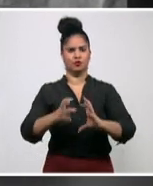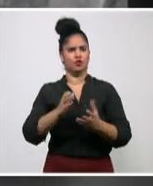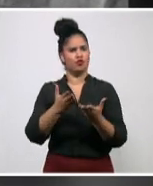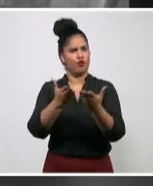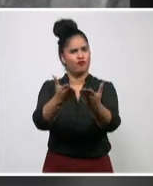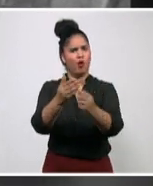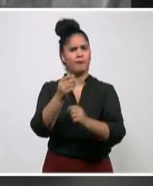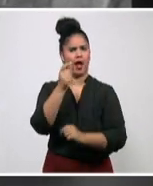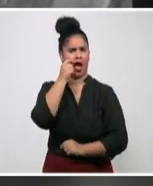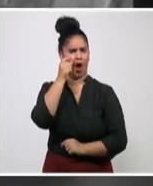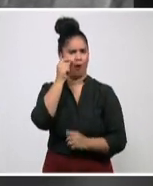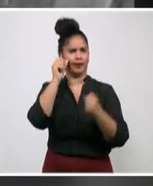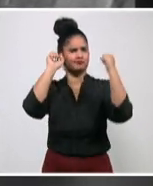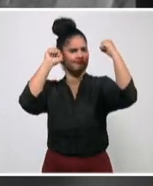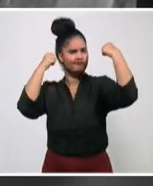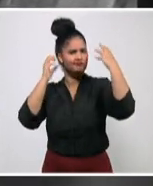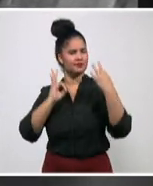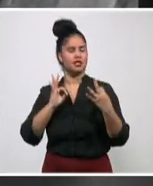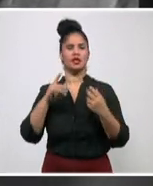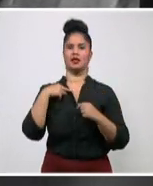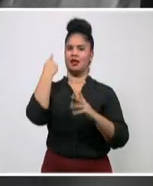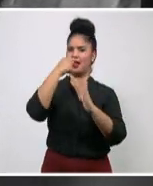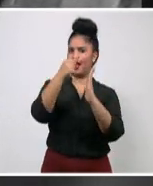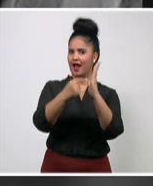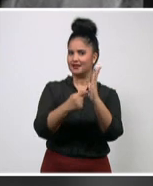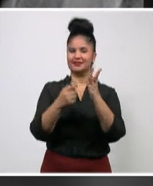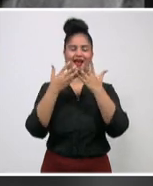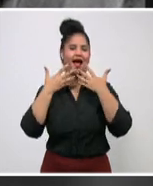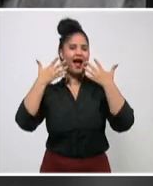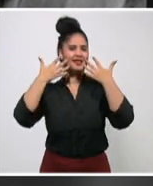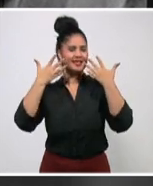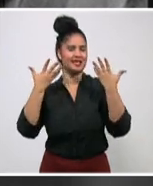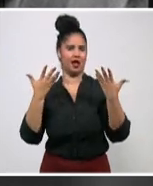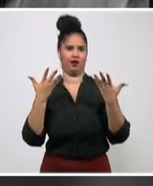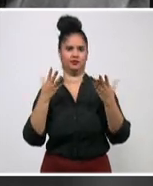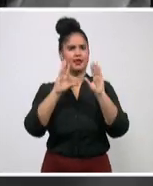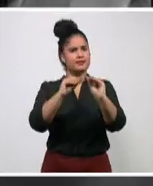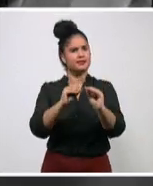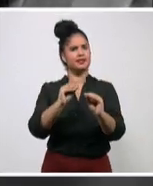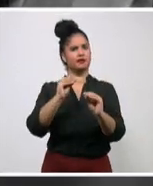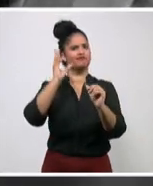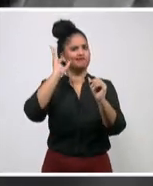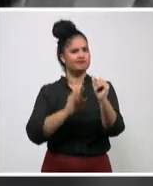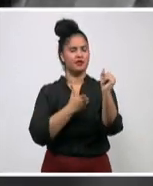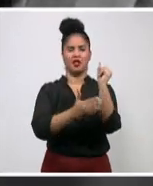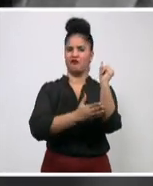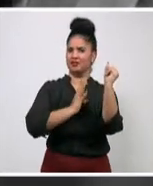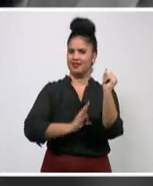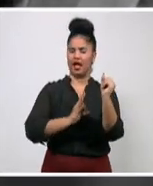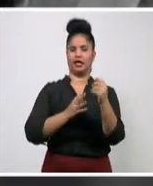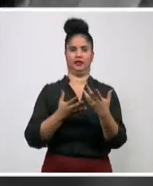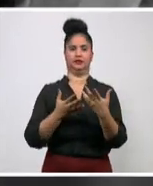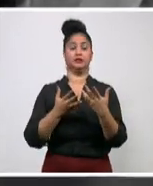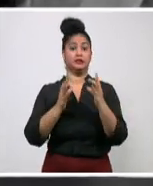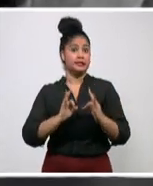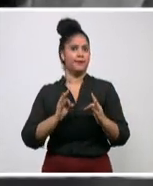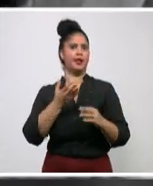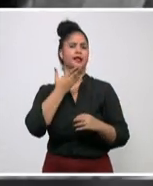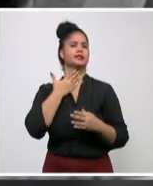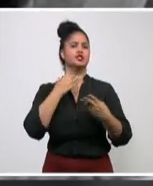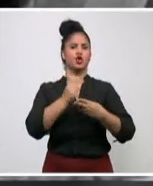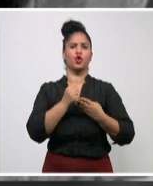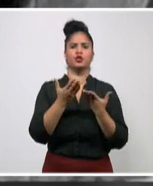carácter, su alegría, su franqueza, su disposición de todos los momentos a ofrecer su